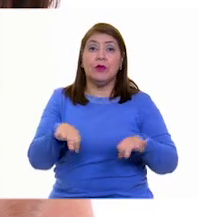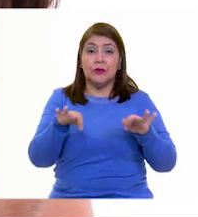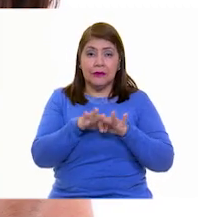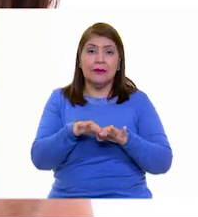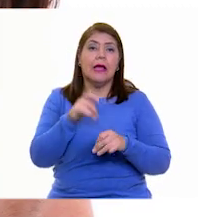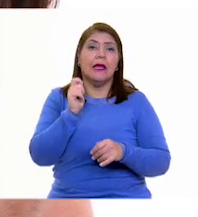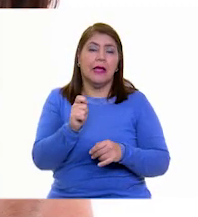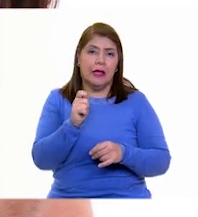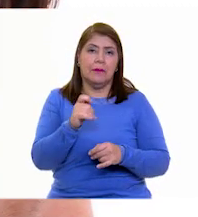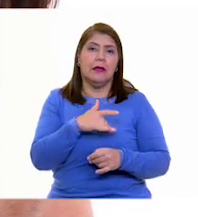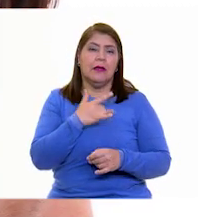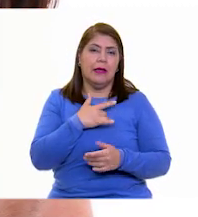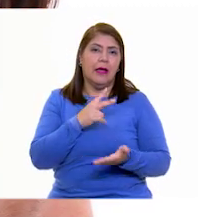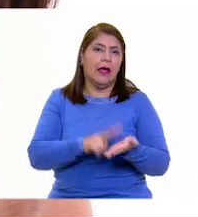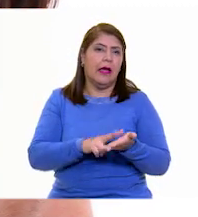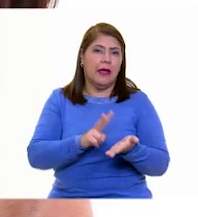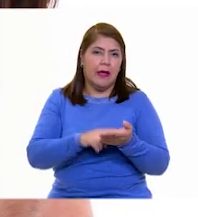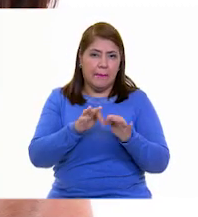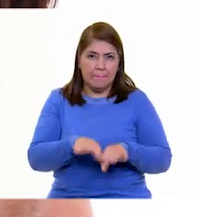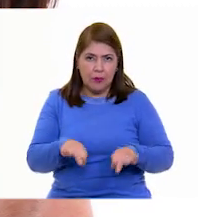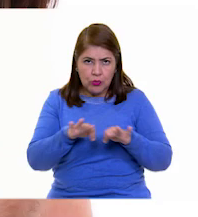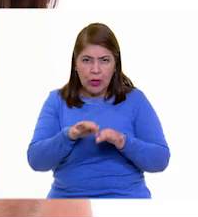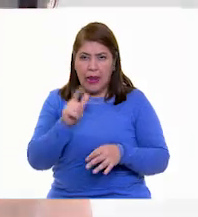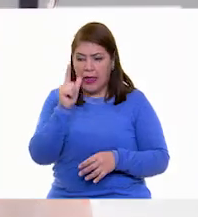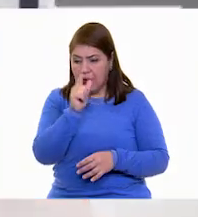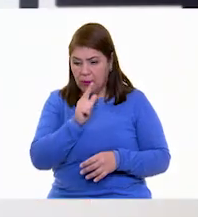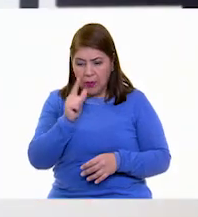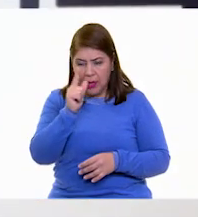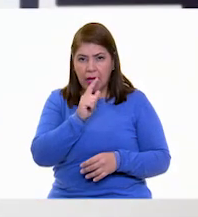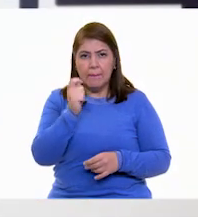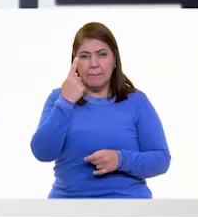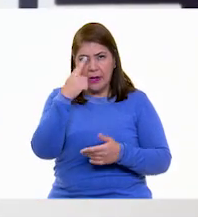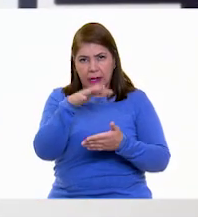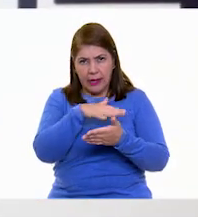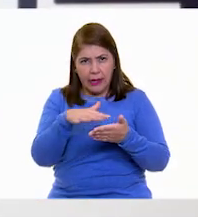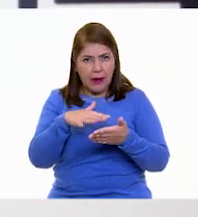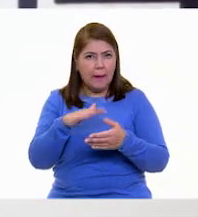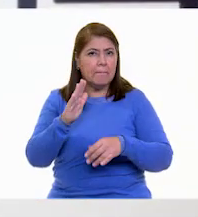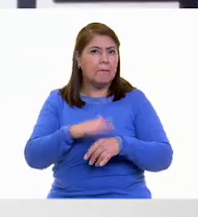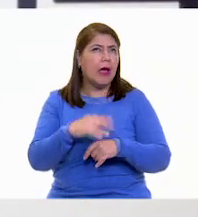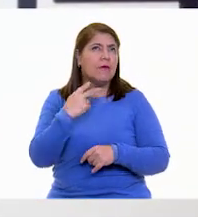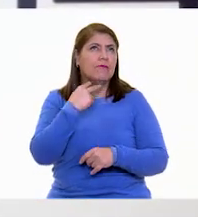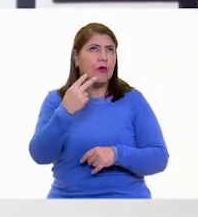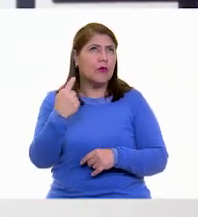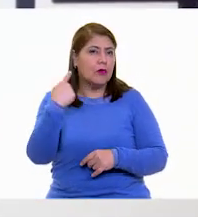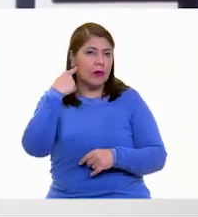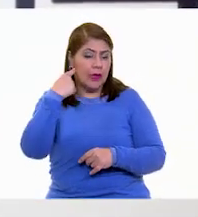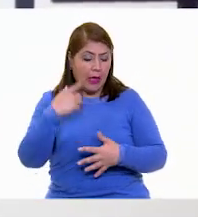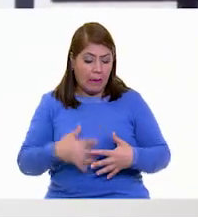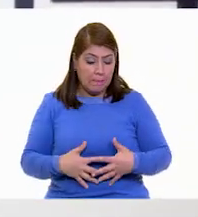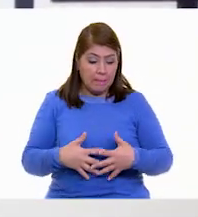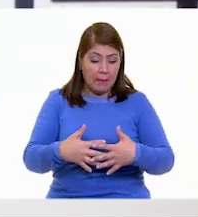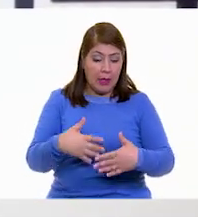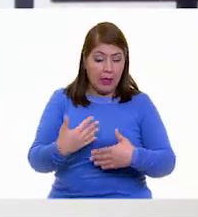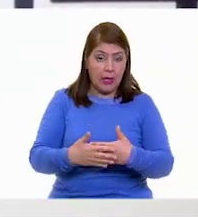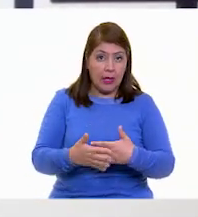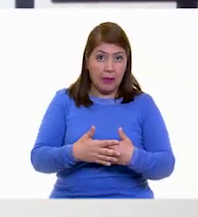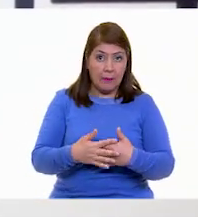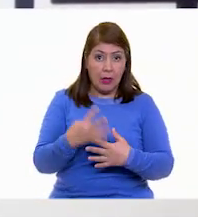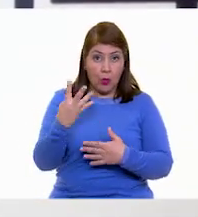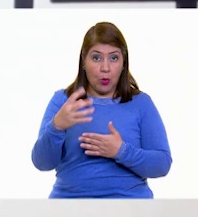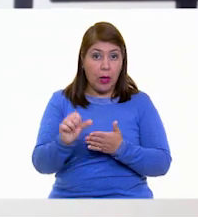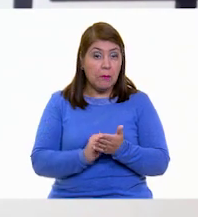el lenguaje a través de la lectura en voz alta. Desde que estamos en vientre de mamá, a partir de los